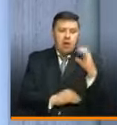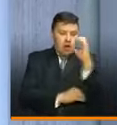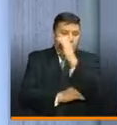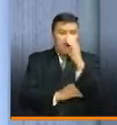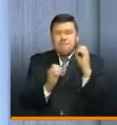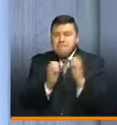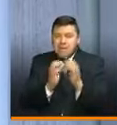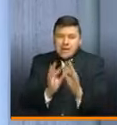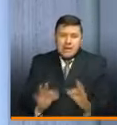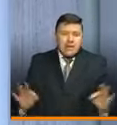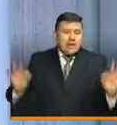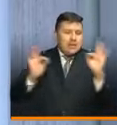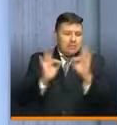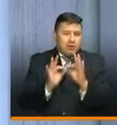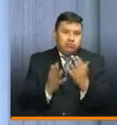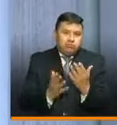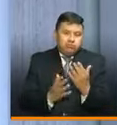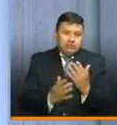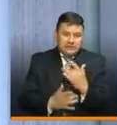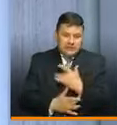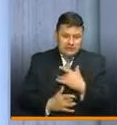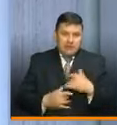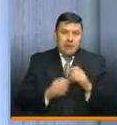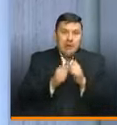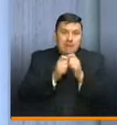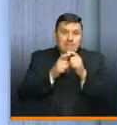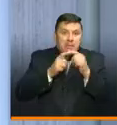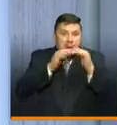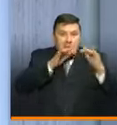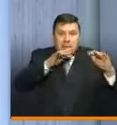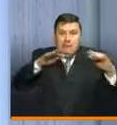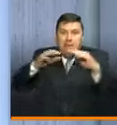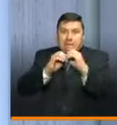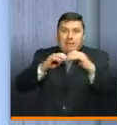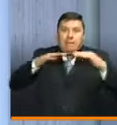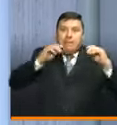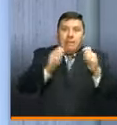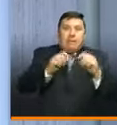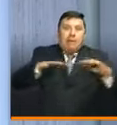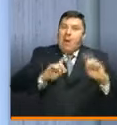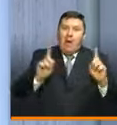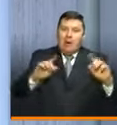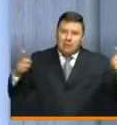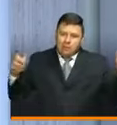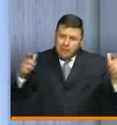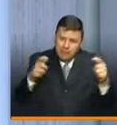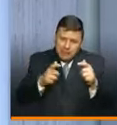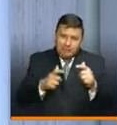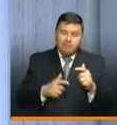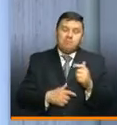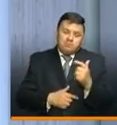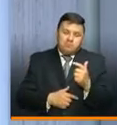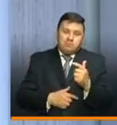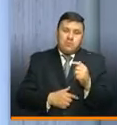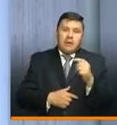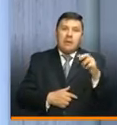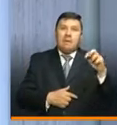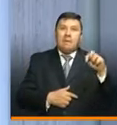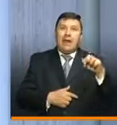que es prioritario es evitar la expansión de este virus. Y por esa razón esta iniciativa del